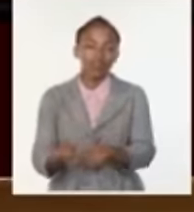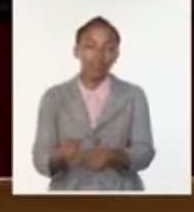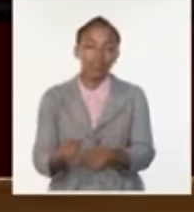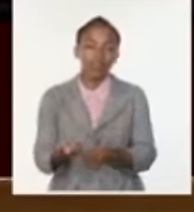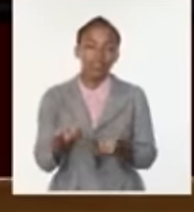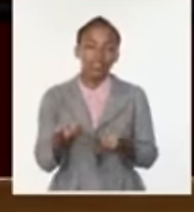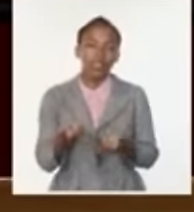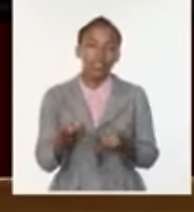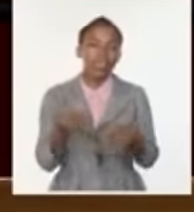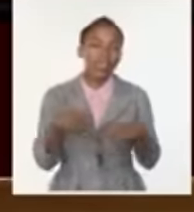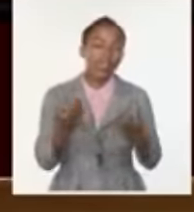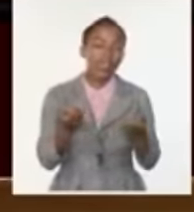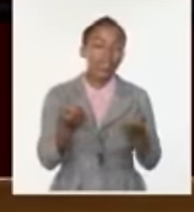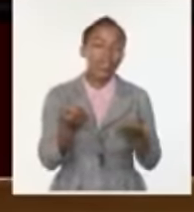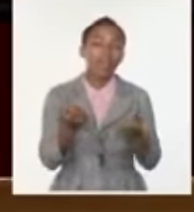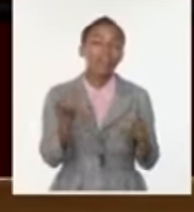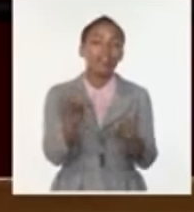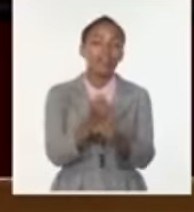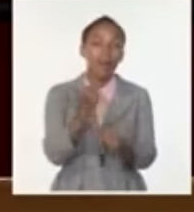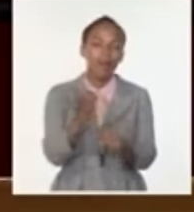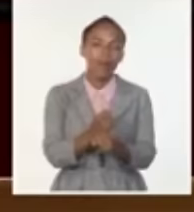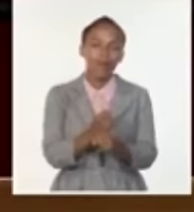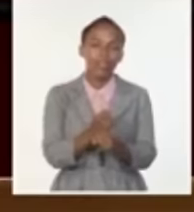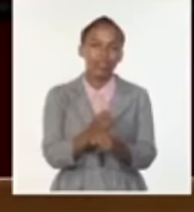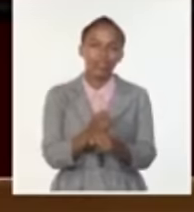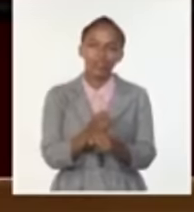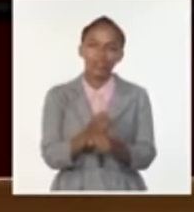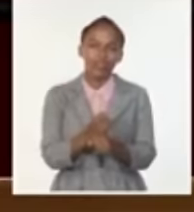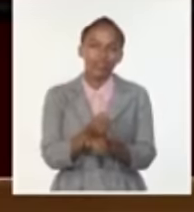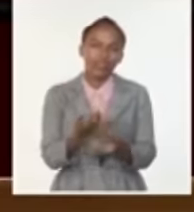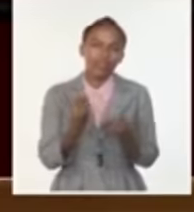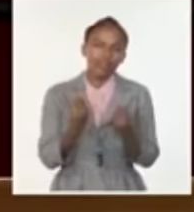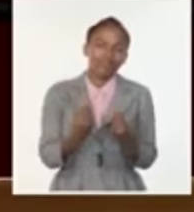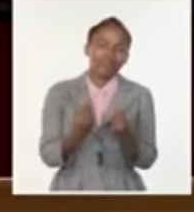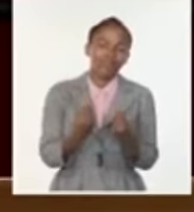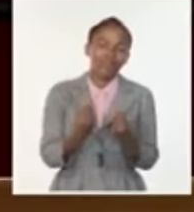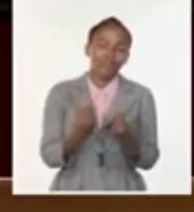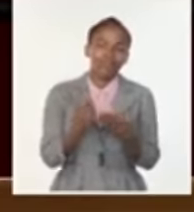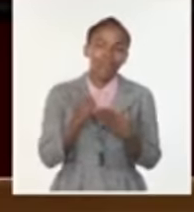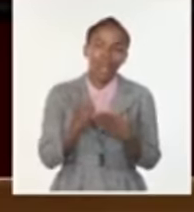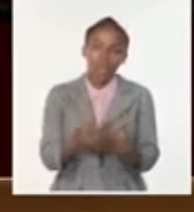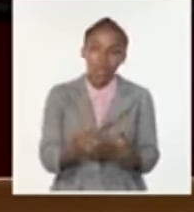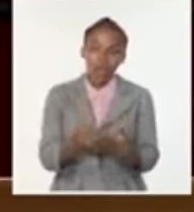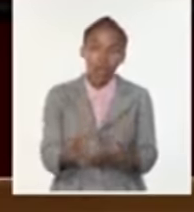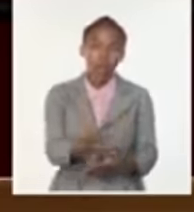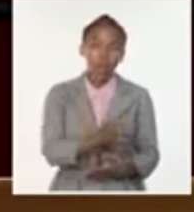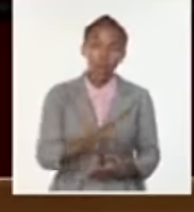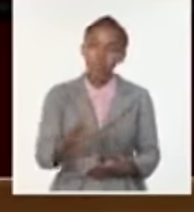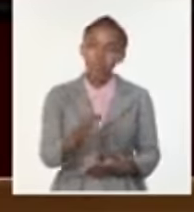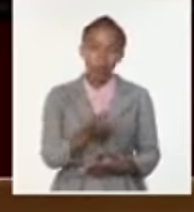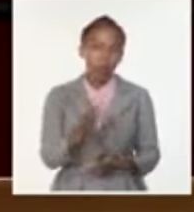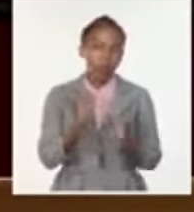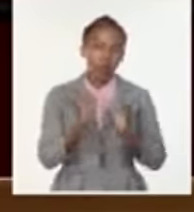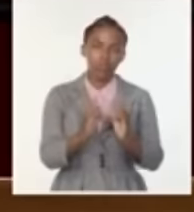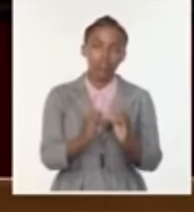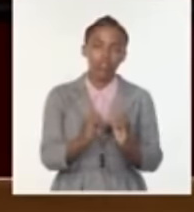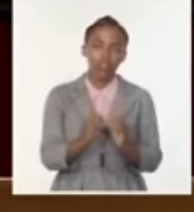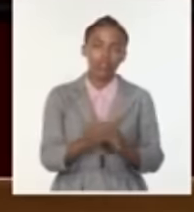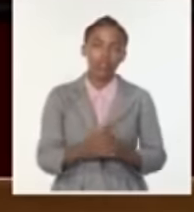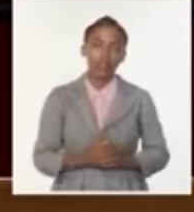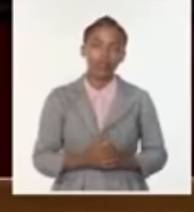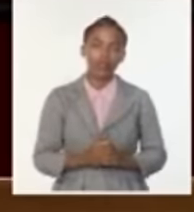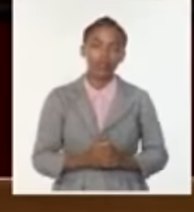que no desarrolla para nada al municipio, que no impactan grandemente